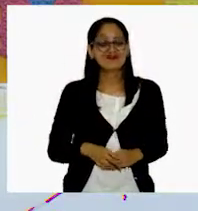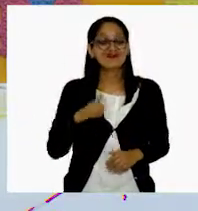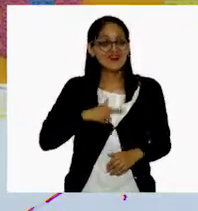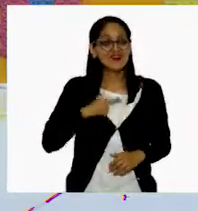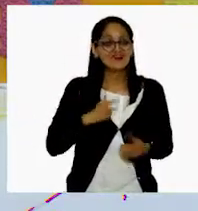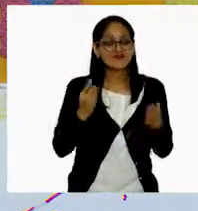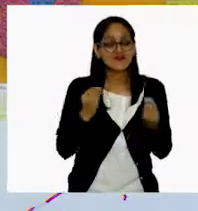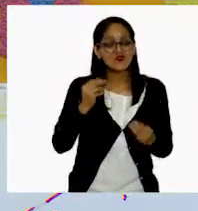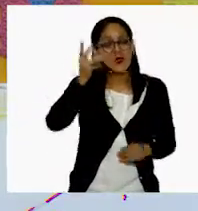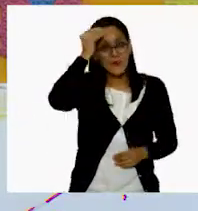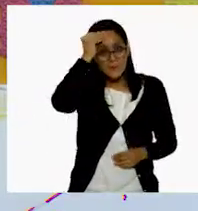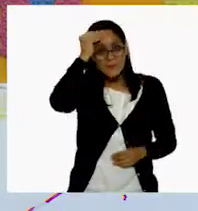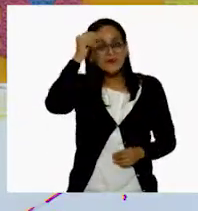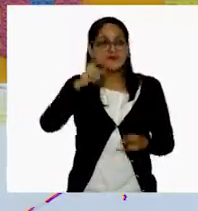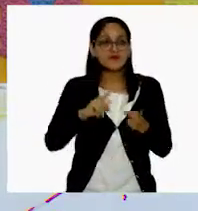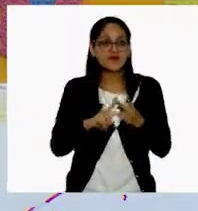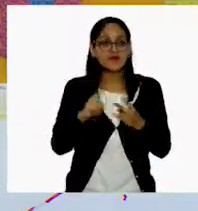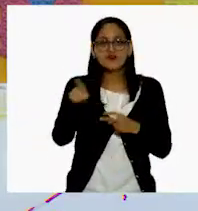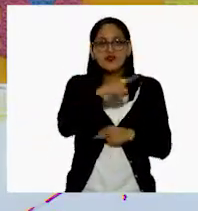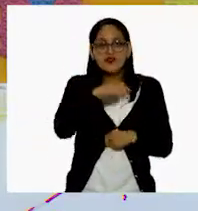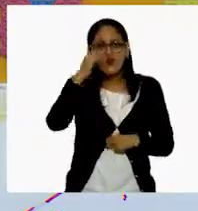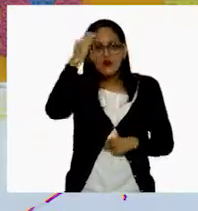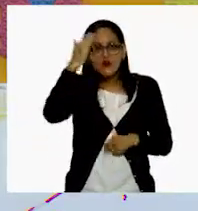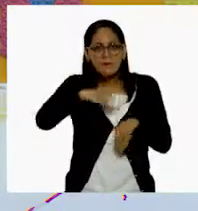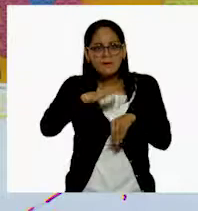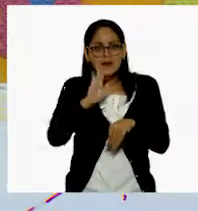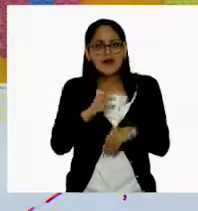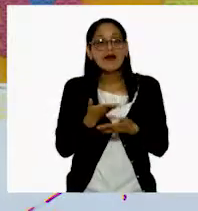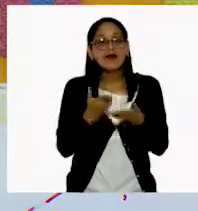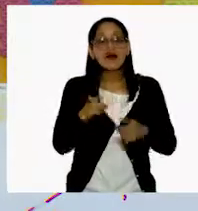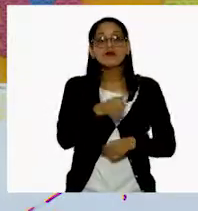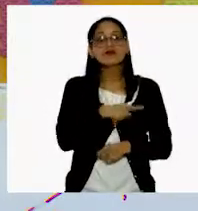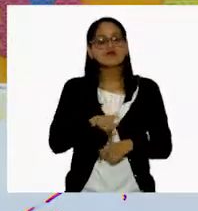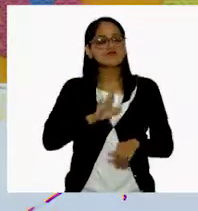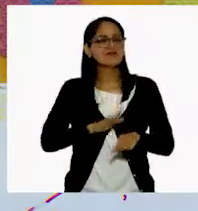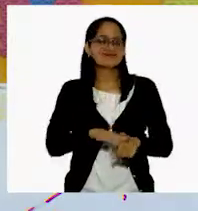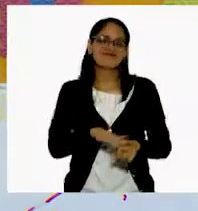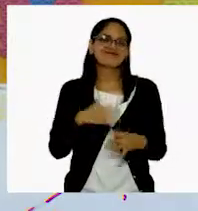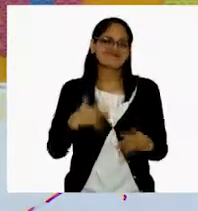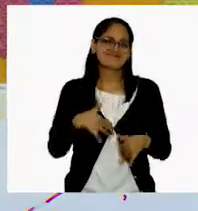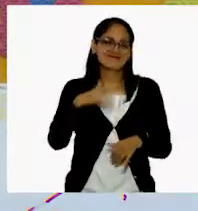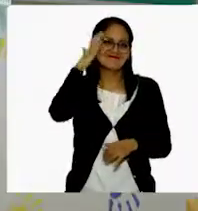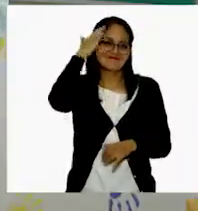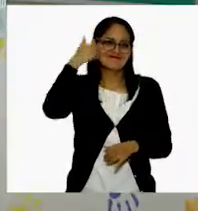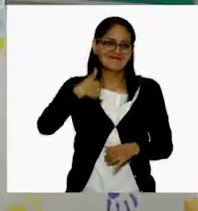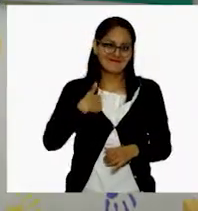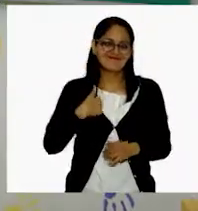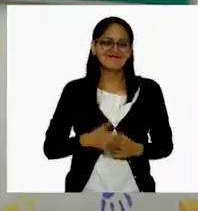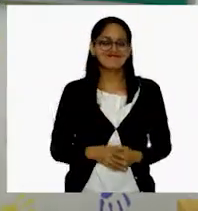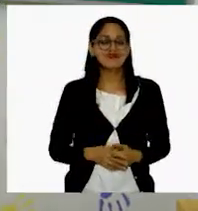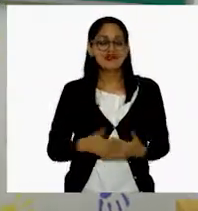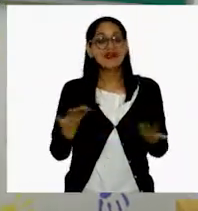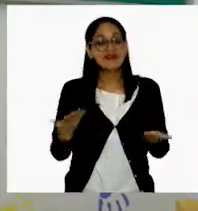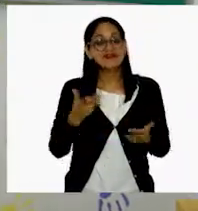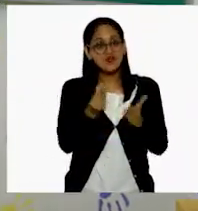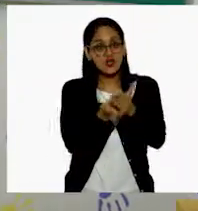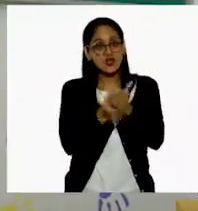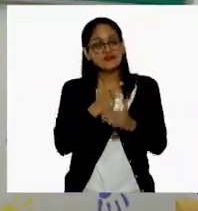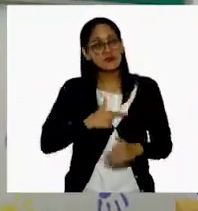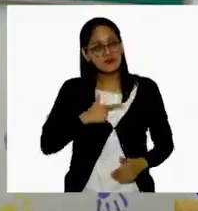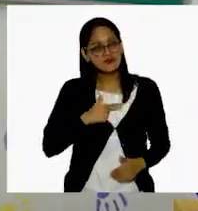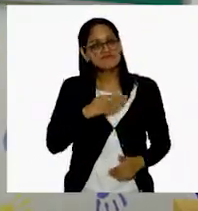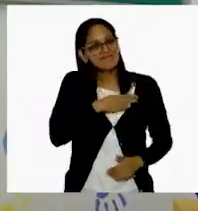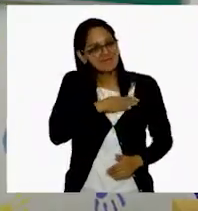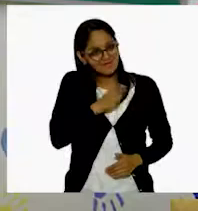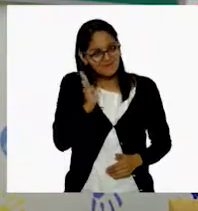mucho aprender, conocer más de ustedes y conocerme, pues, un poquito más, maestra. ¡Qué bueno que les gustó la clase, Gloria! Espero